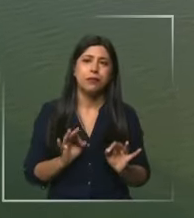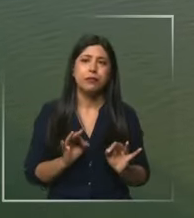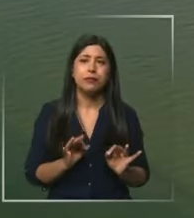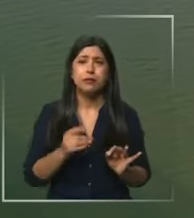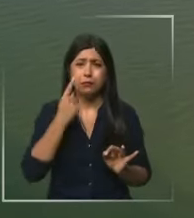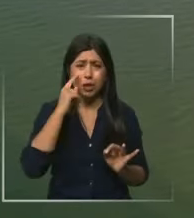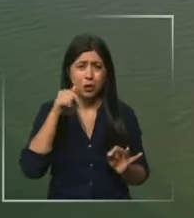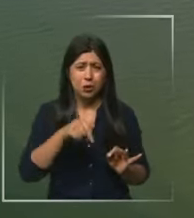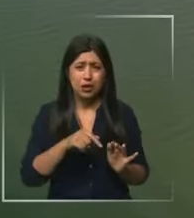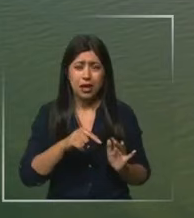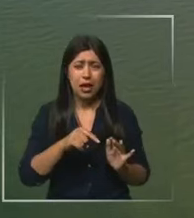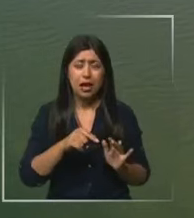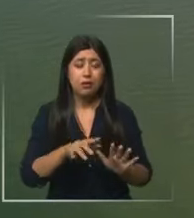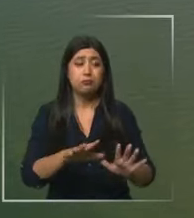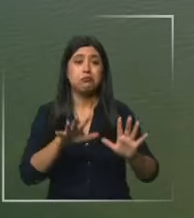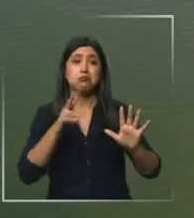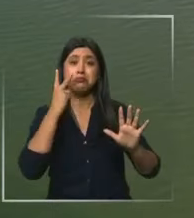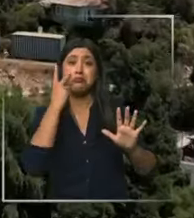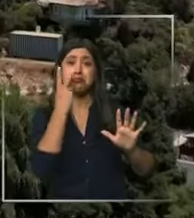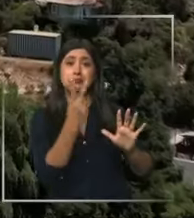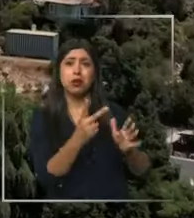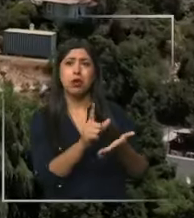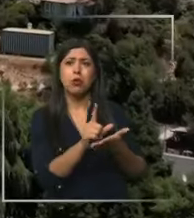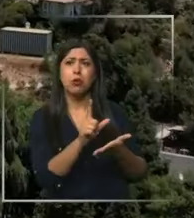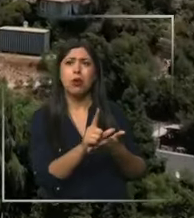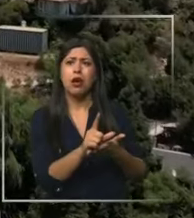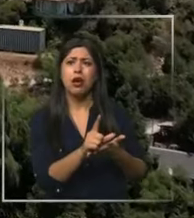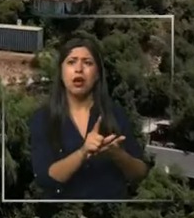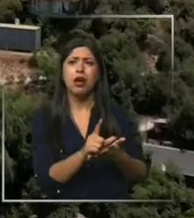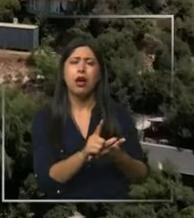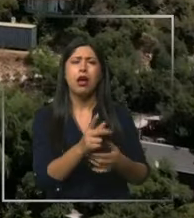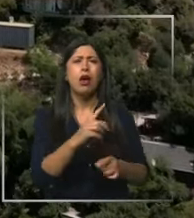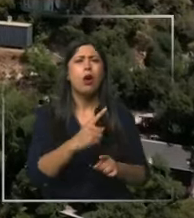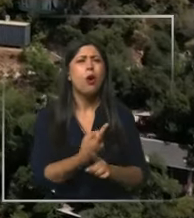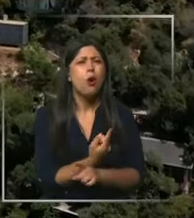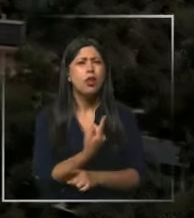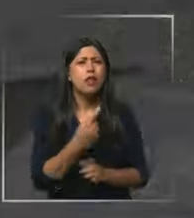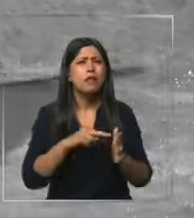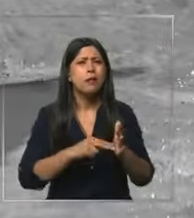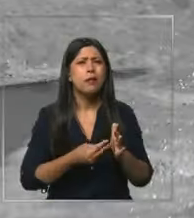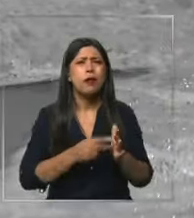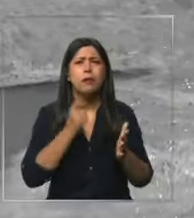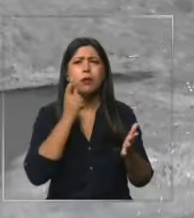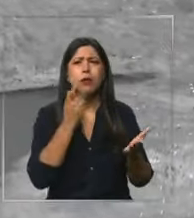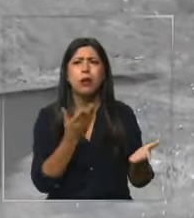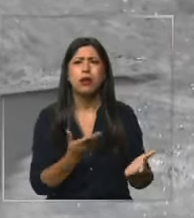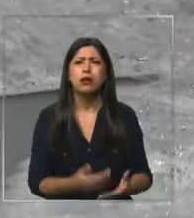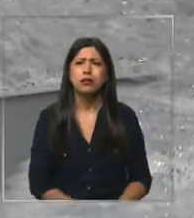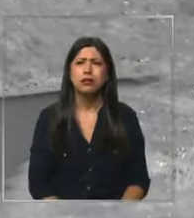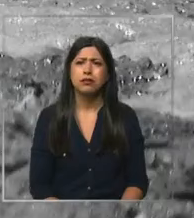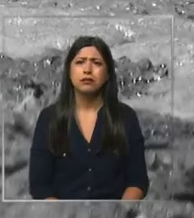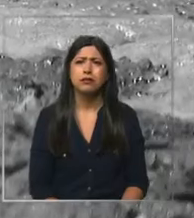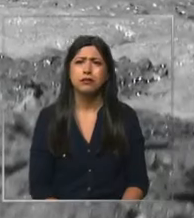la principal atracción turística de la zona presenta un nuevo problema.